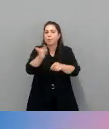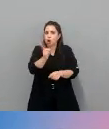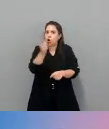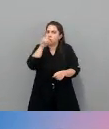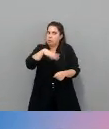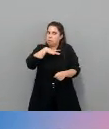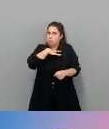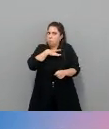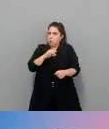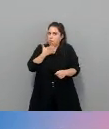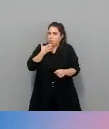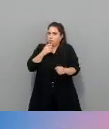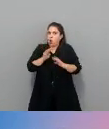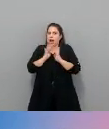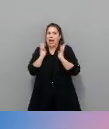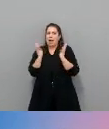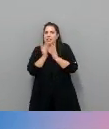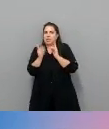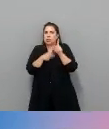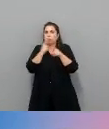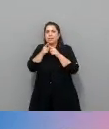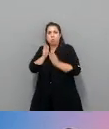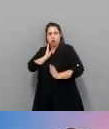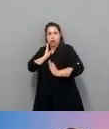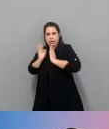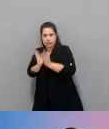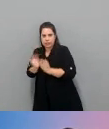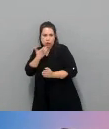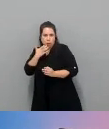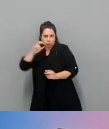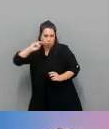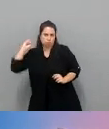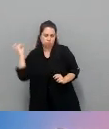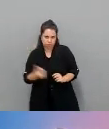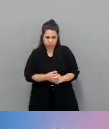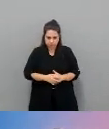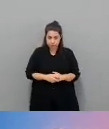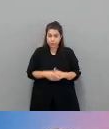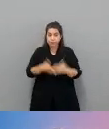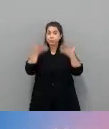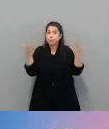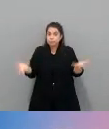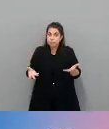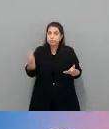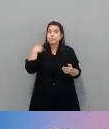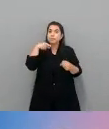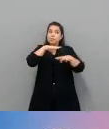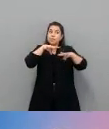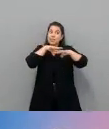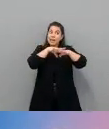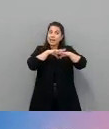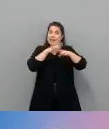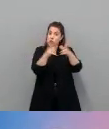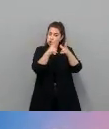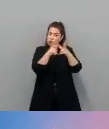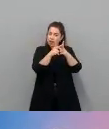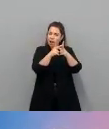por ejemplo, para la rehabilitación, este tipo de cosas. Entonces, esta red social